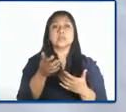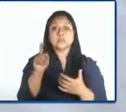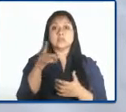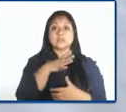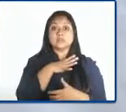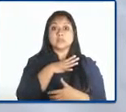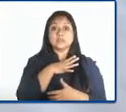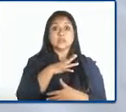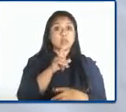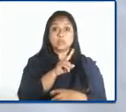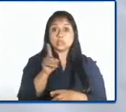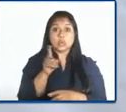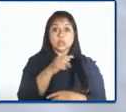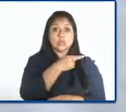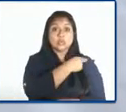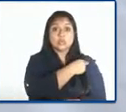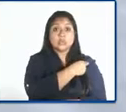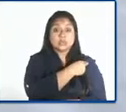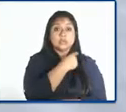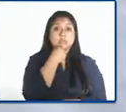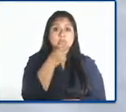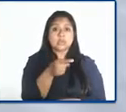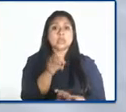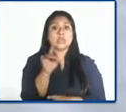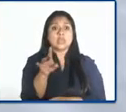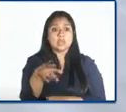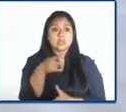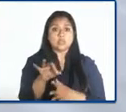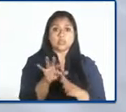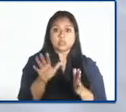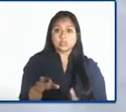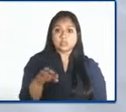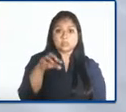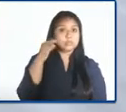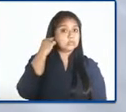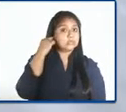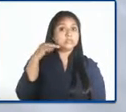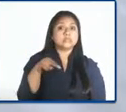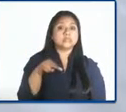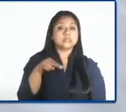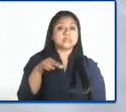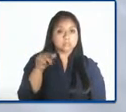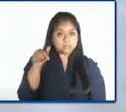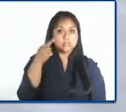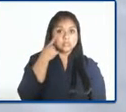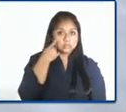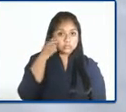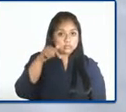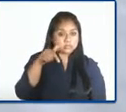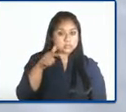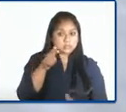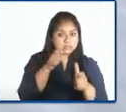o no responsabilidad de algún funcionario de la Procuraduría General de la Nación. Es por eso de